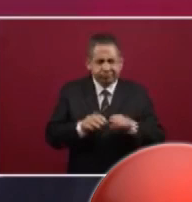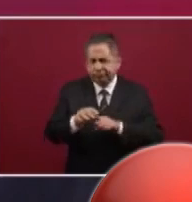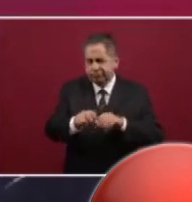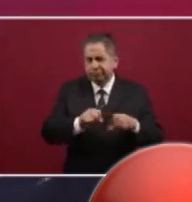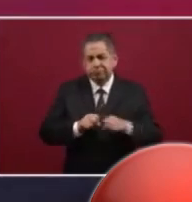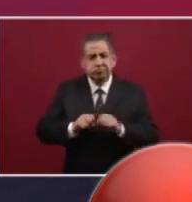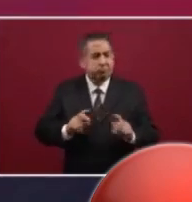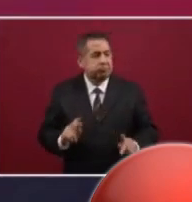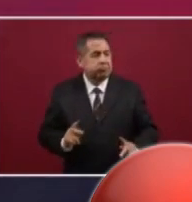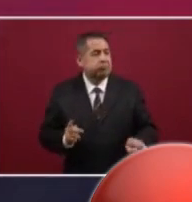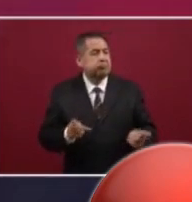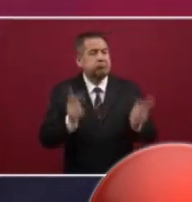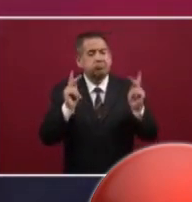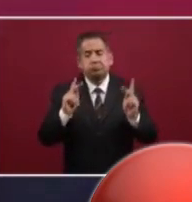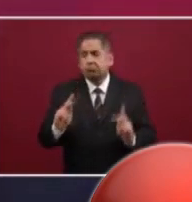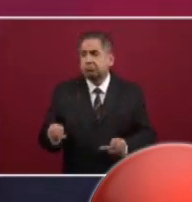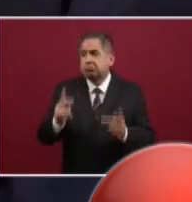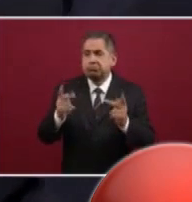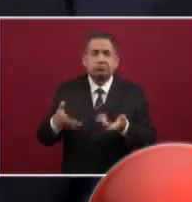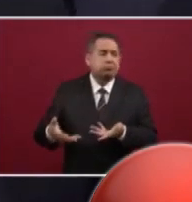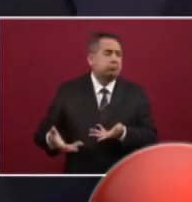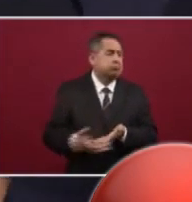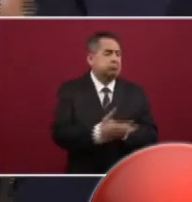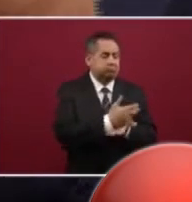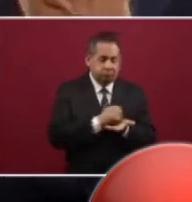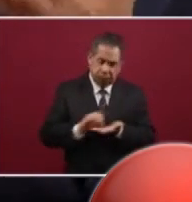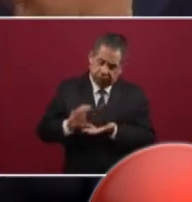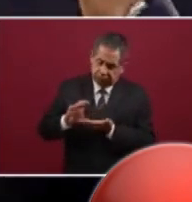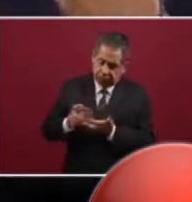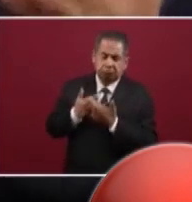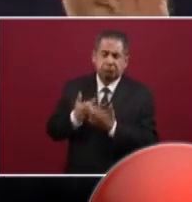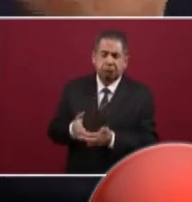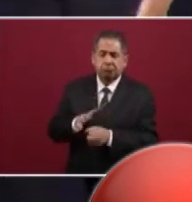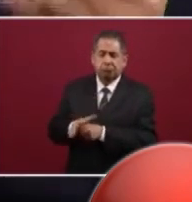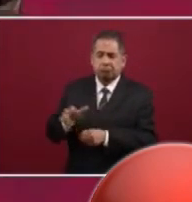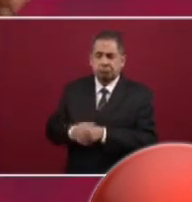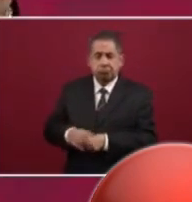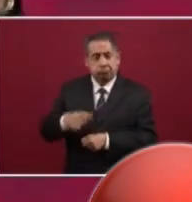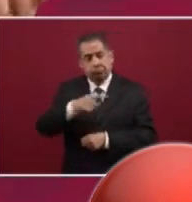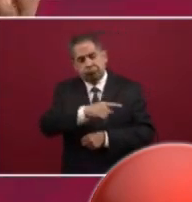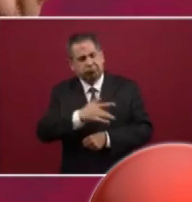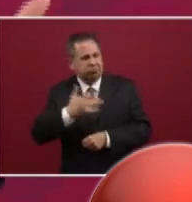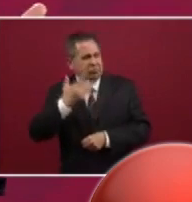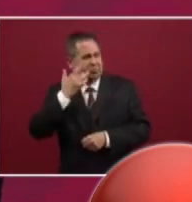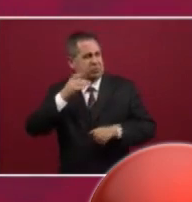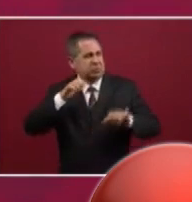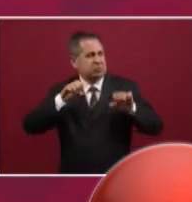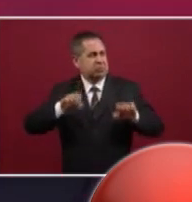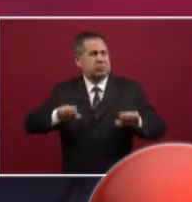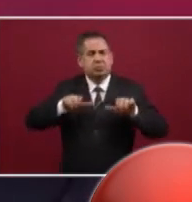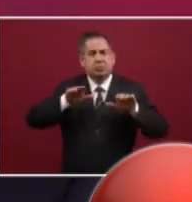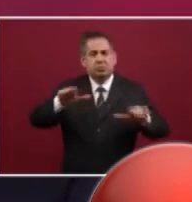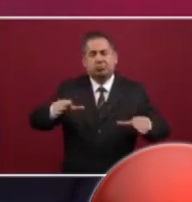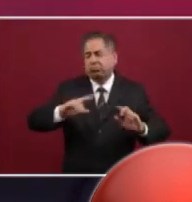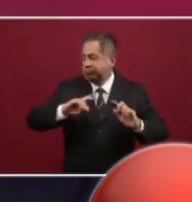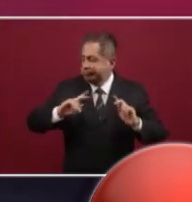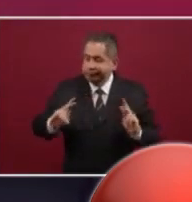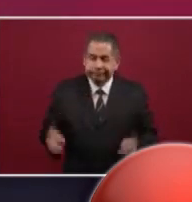a recibir por la venta del lujoso avión